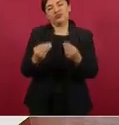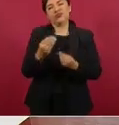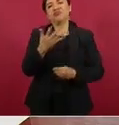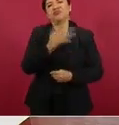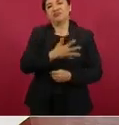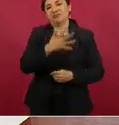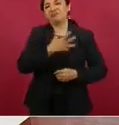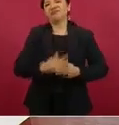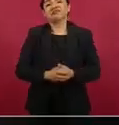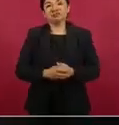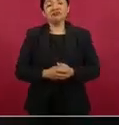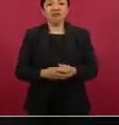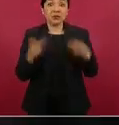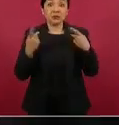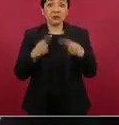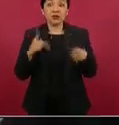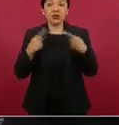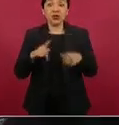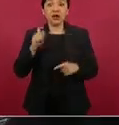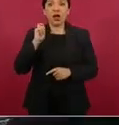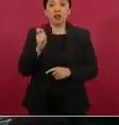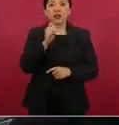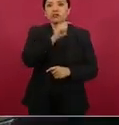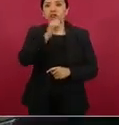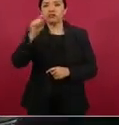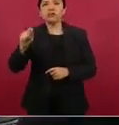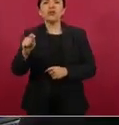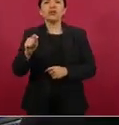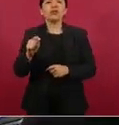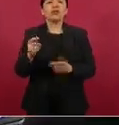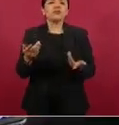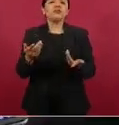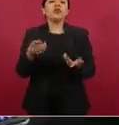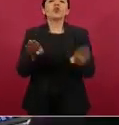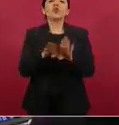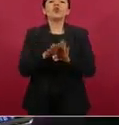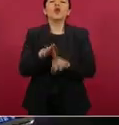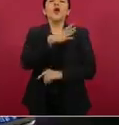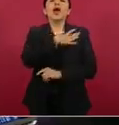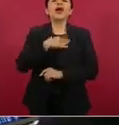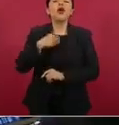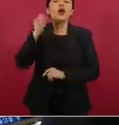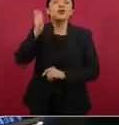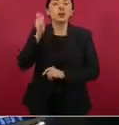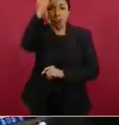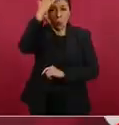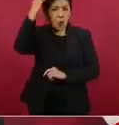de gente que fueron muy consecuentes. Bueno, el hijo de Morelos,